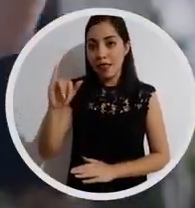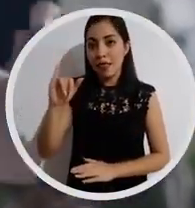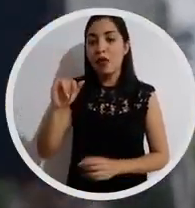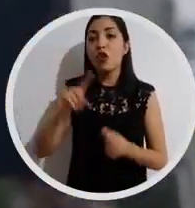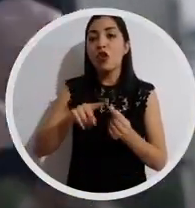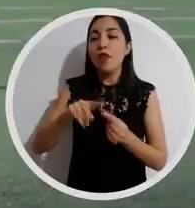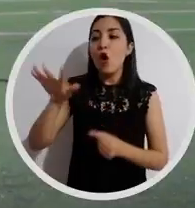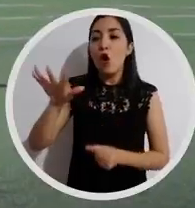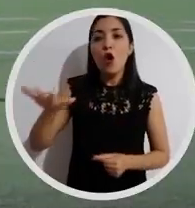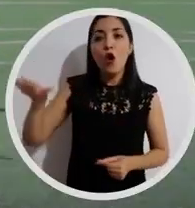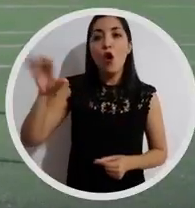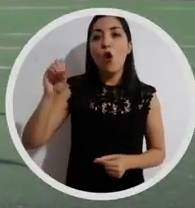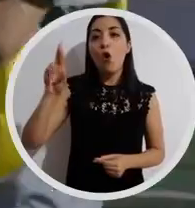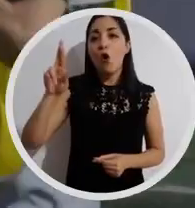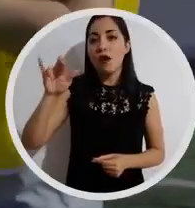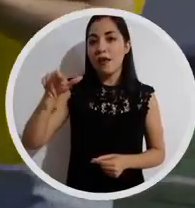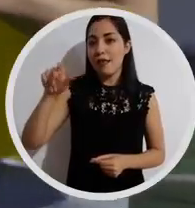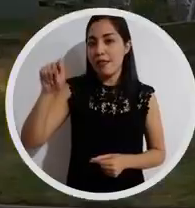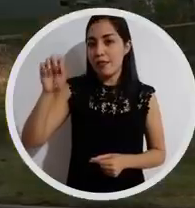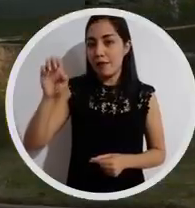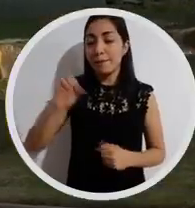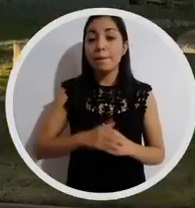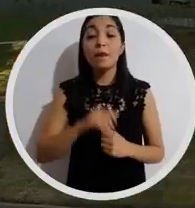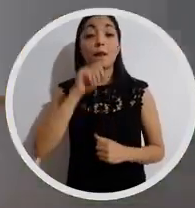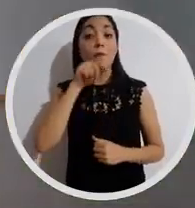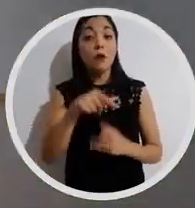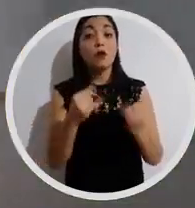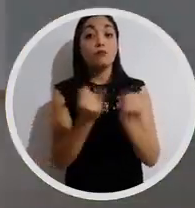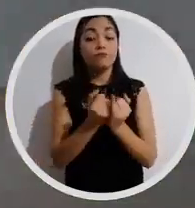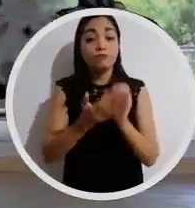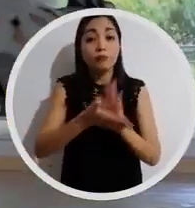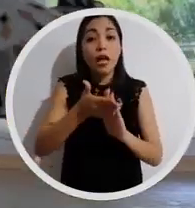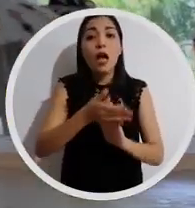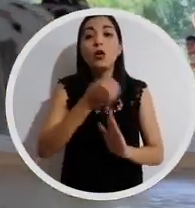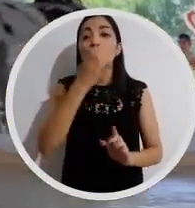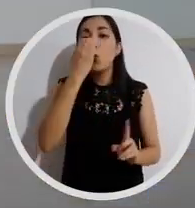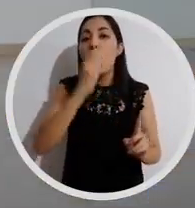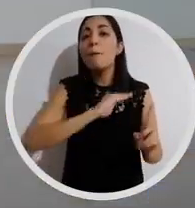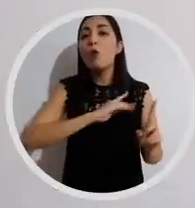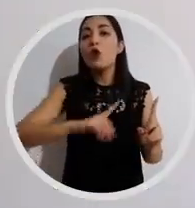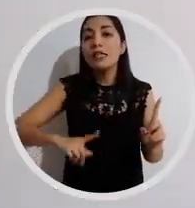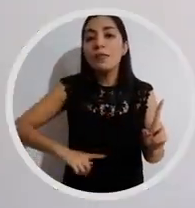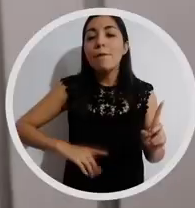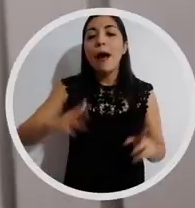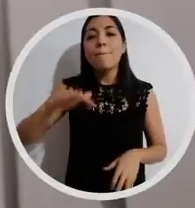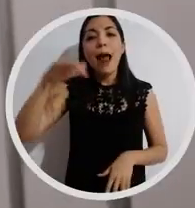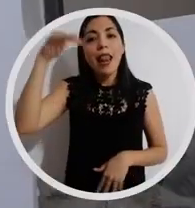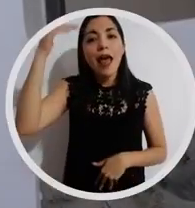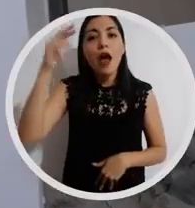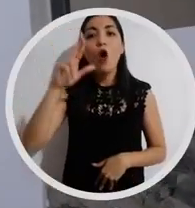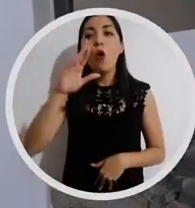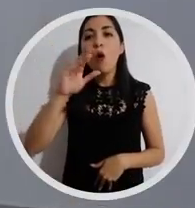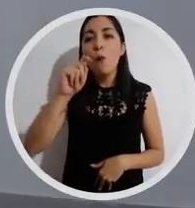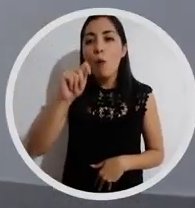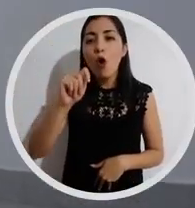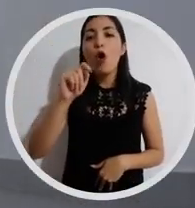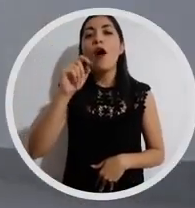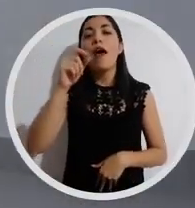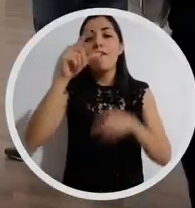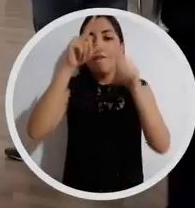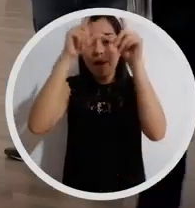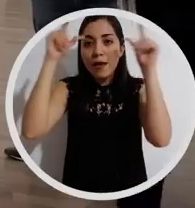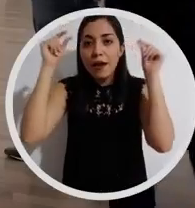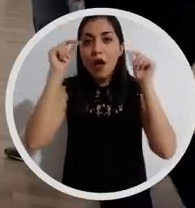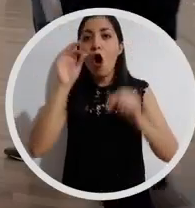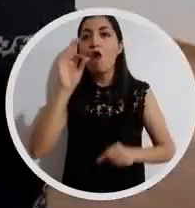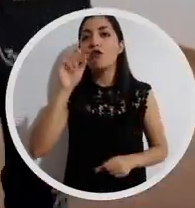al oriente de Guadalajara. También construimos las escuelas municipales de ballet, robótica, enfermería y optometría